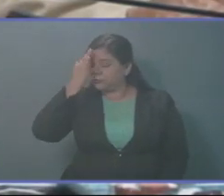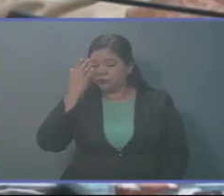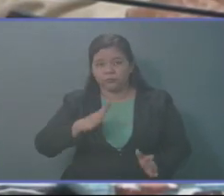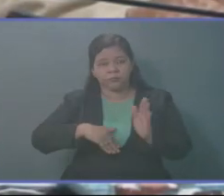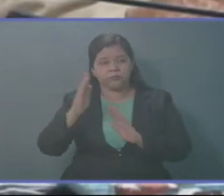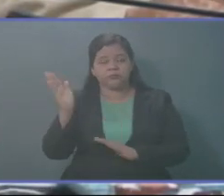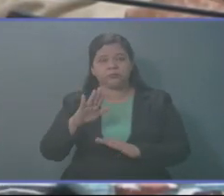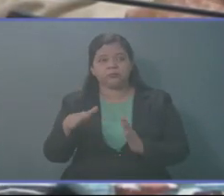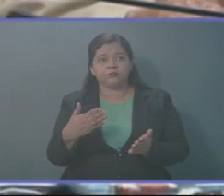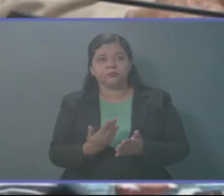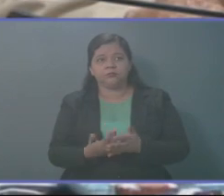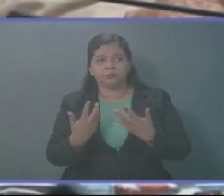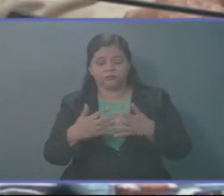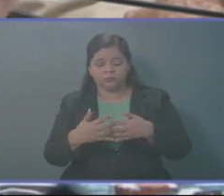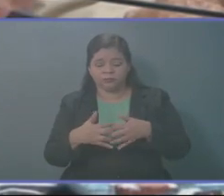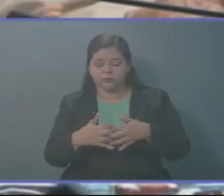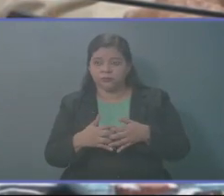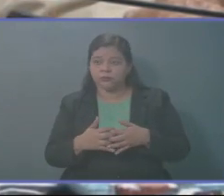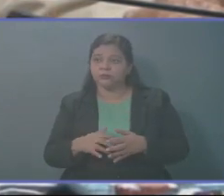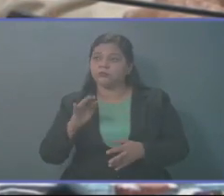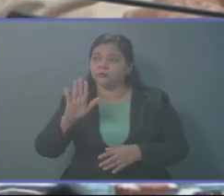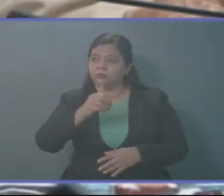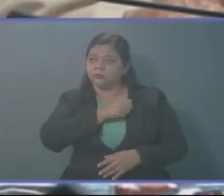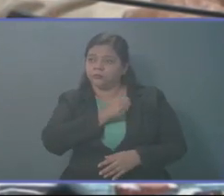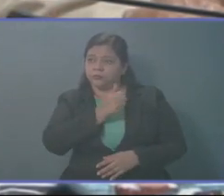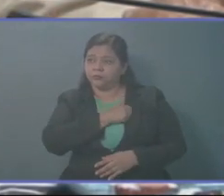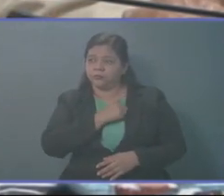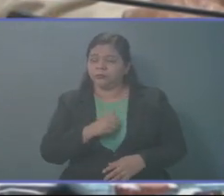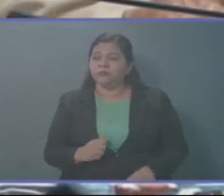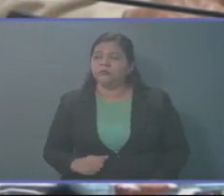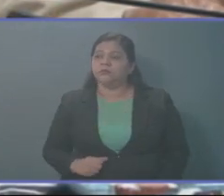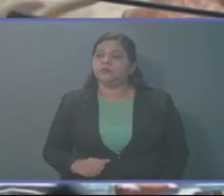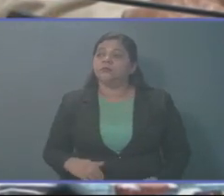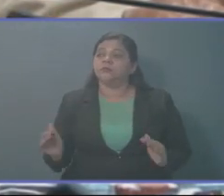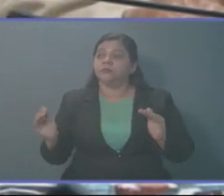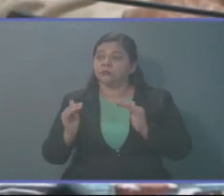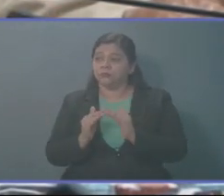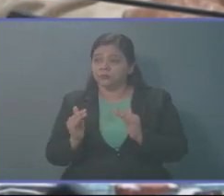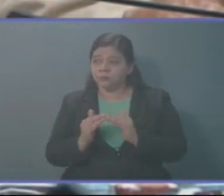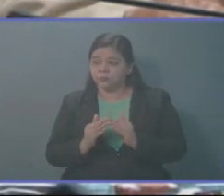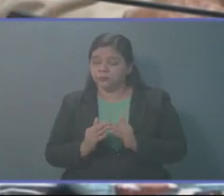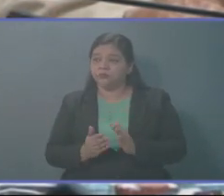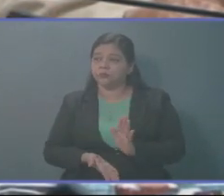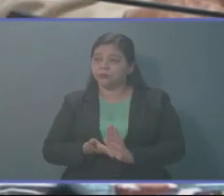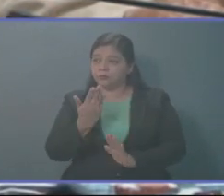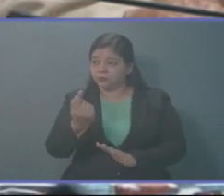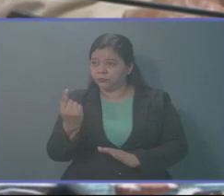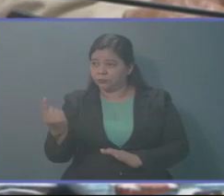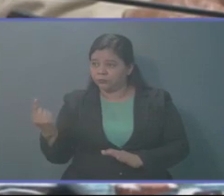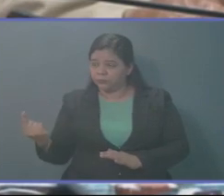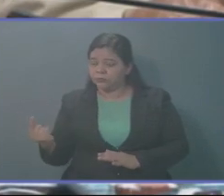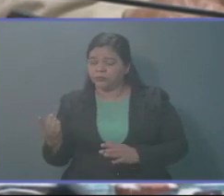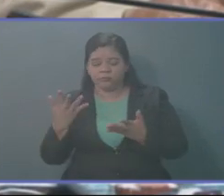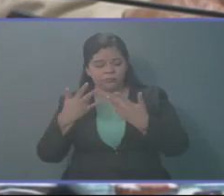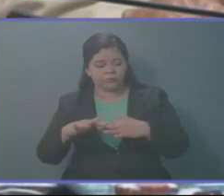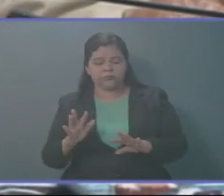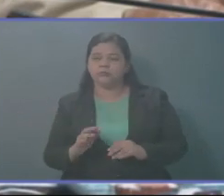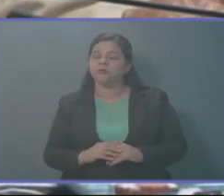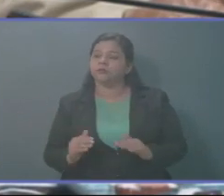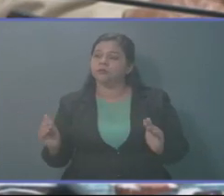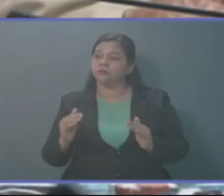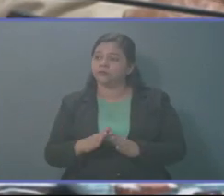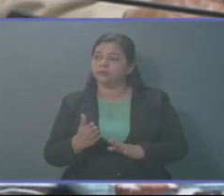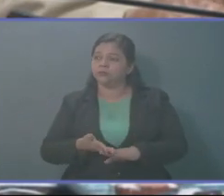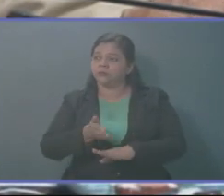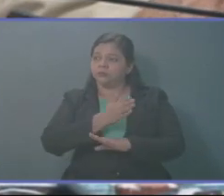muchísimo a la empresa, es sus obligaciones tributarias. También va a las personas naturales. Como